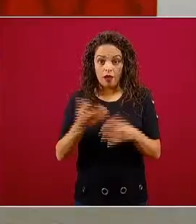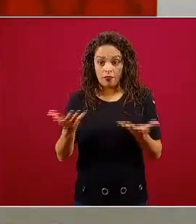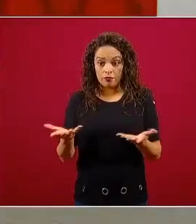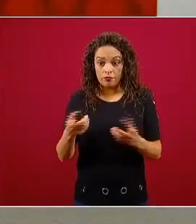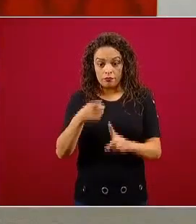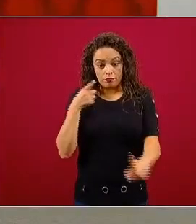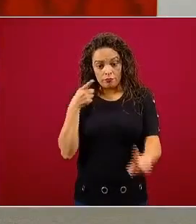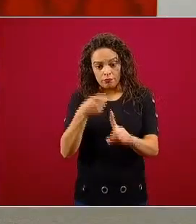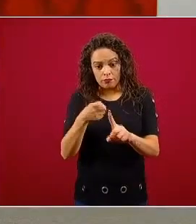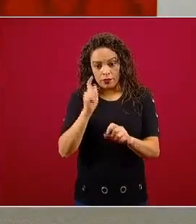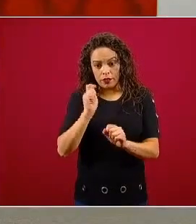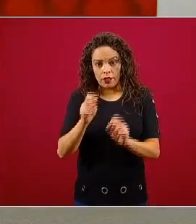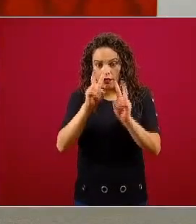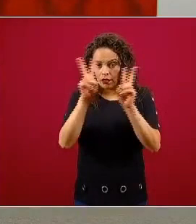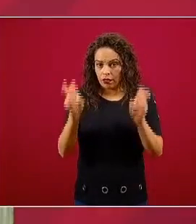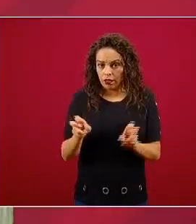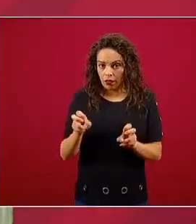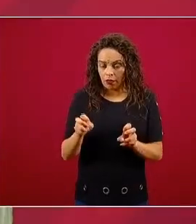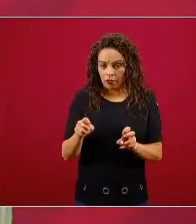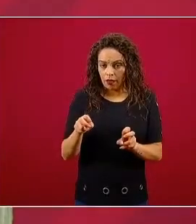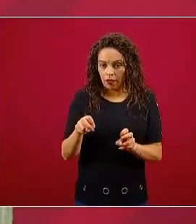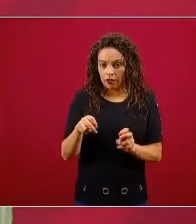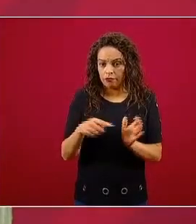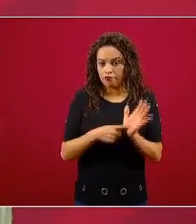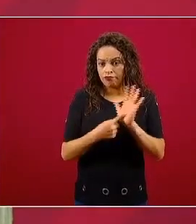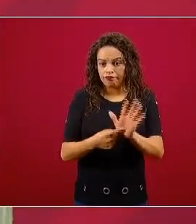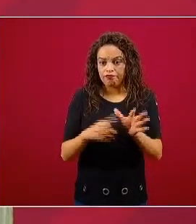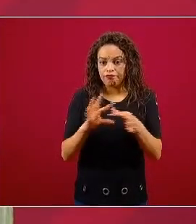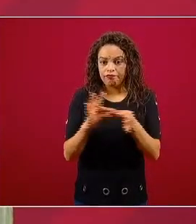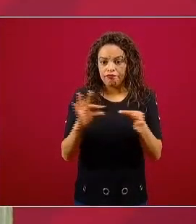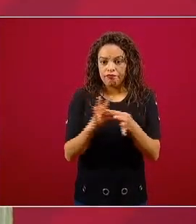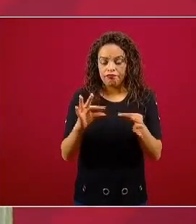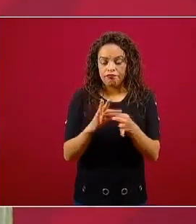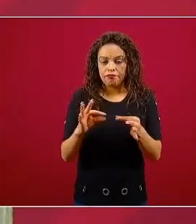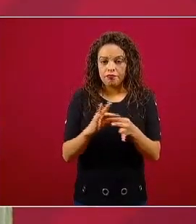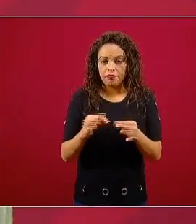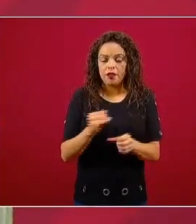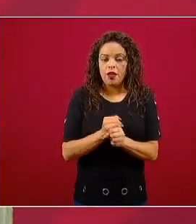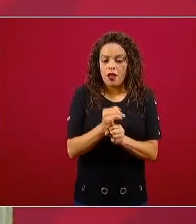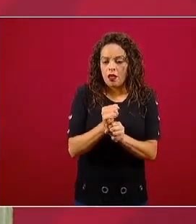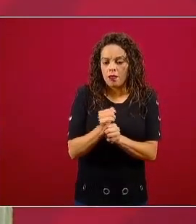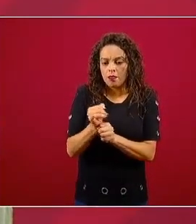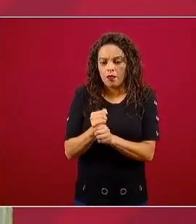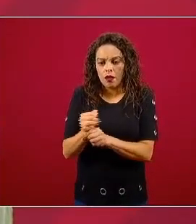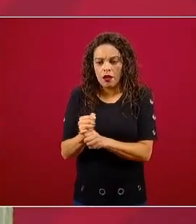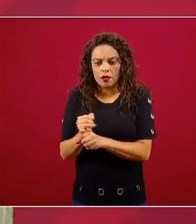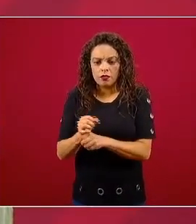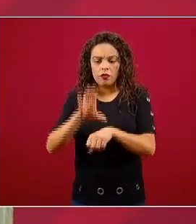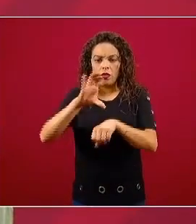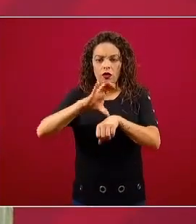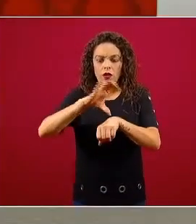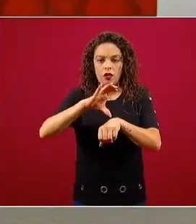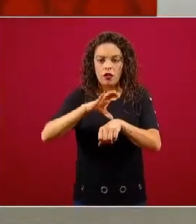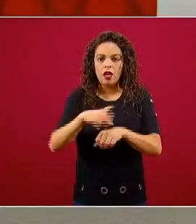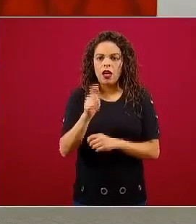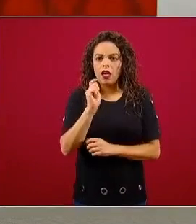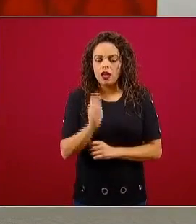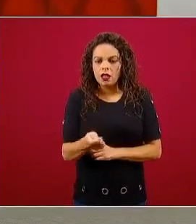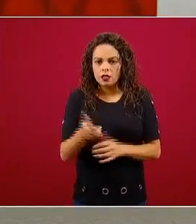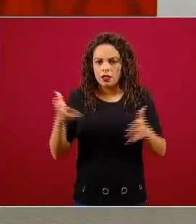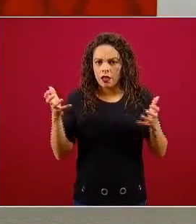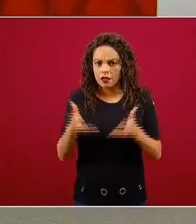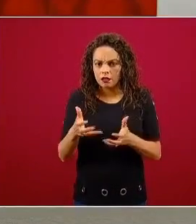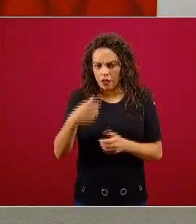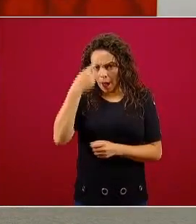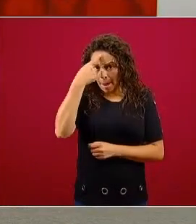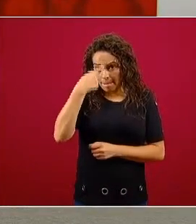componente temático, nos viene a presentar en relación a la investigación clínica que se ha hecho